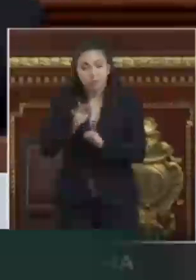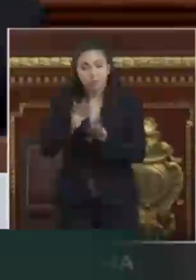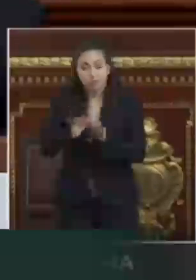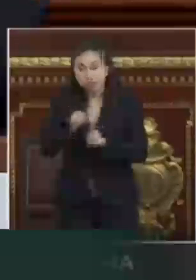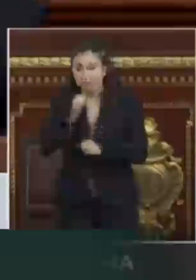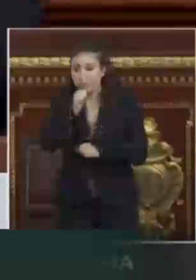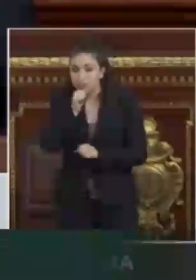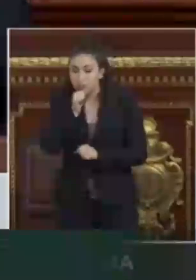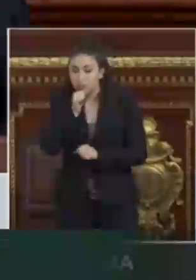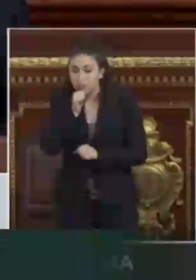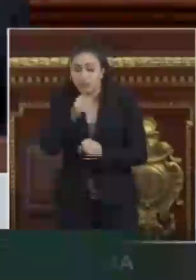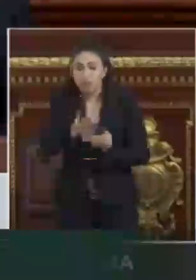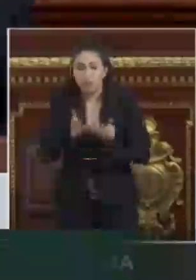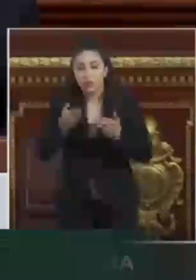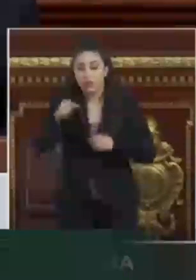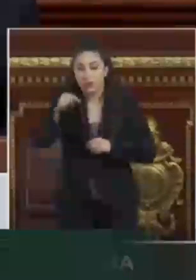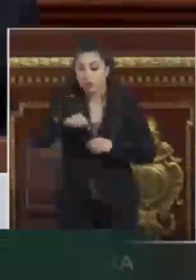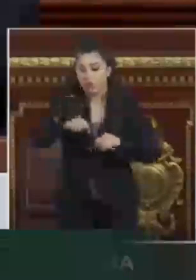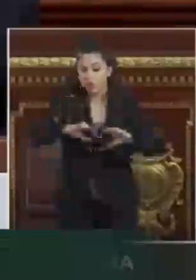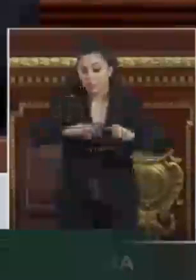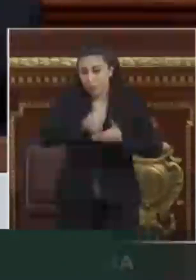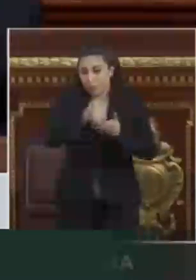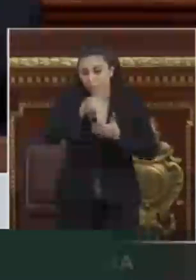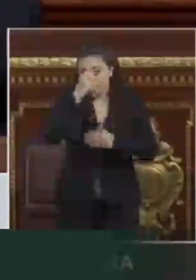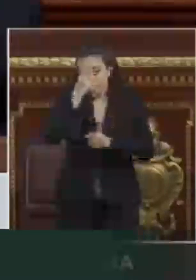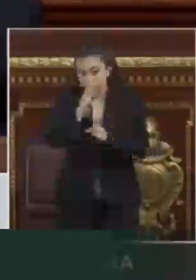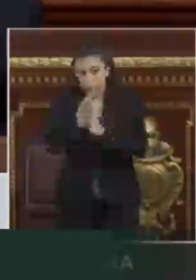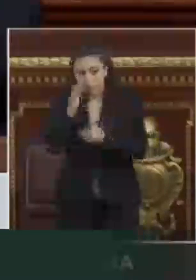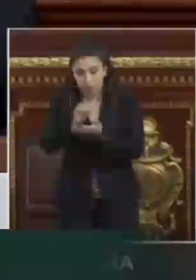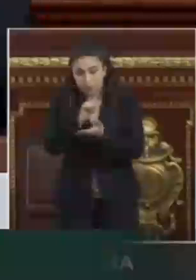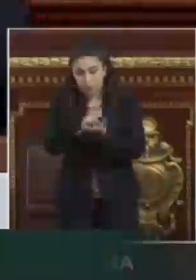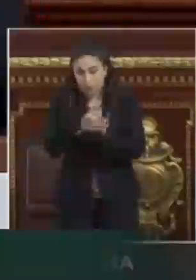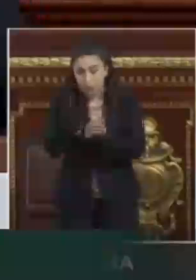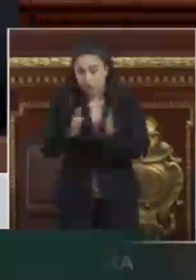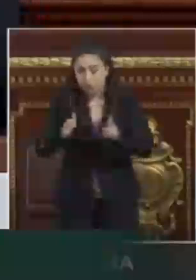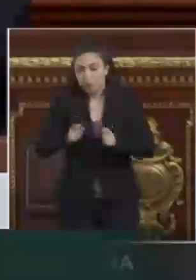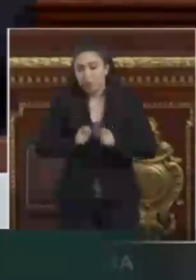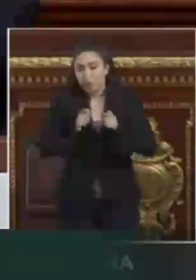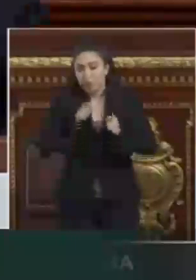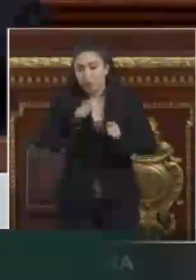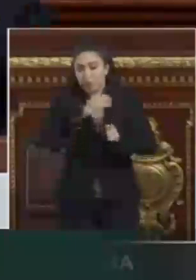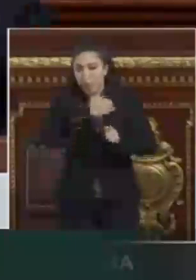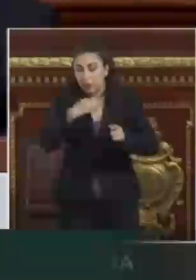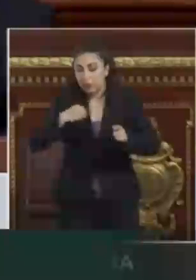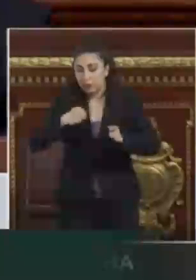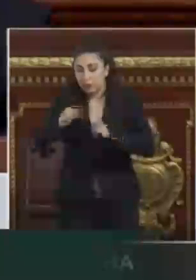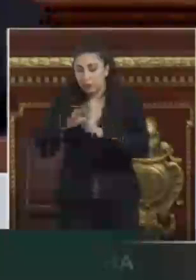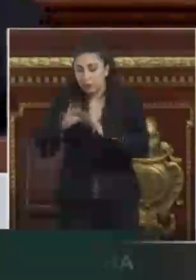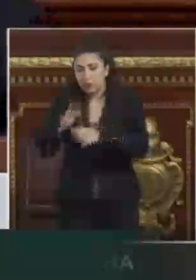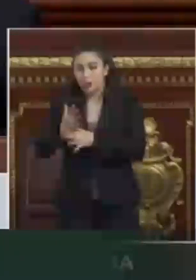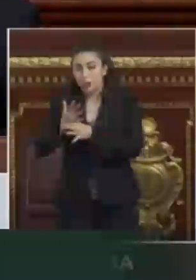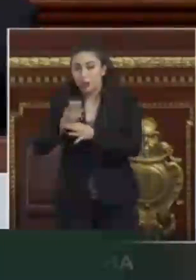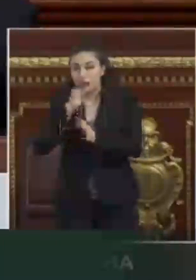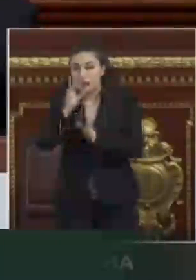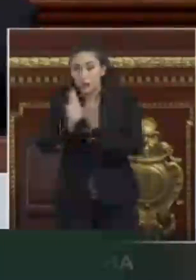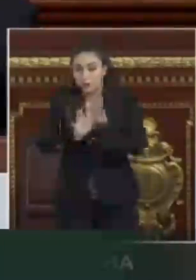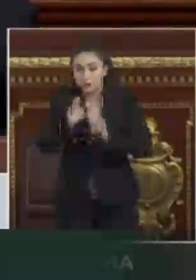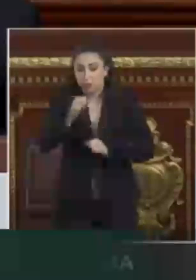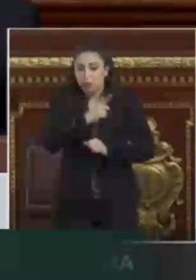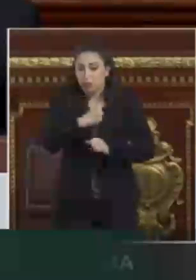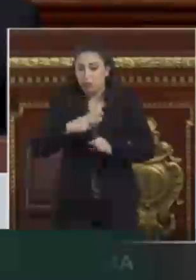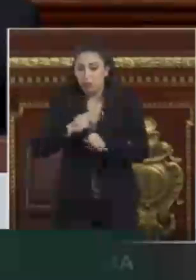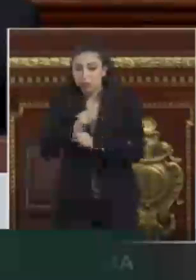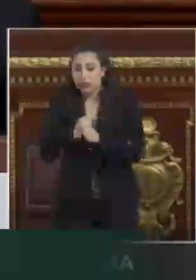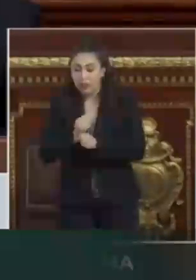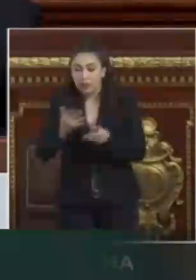Ignacio Zaragoza, Texonco y Acatitla. De esta forma, la Ciudad de México pasaría a estar integrada por 21 alcaldías y fue